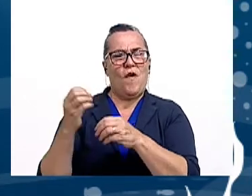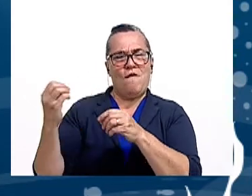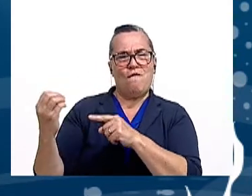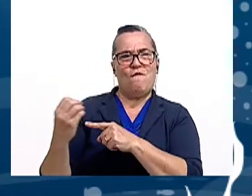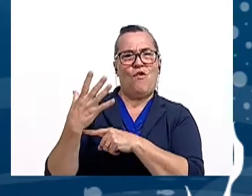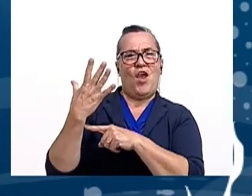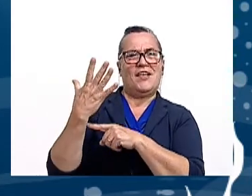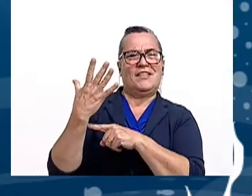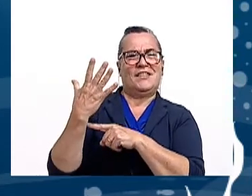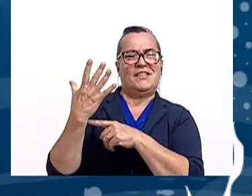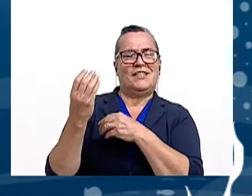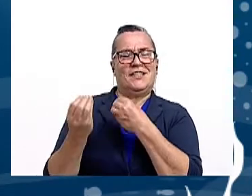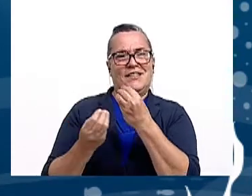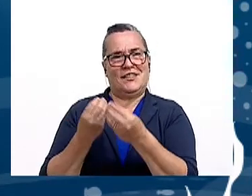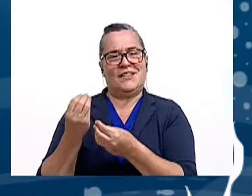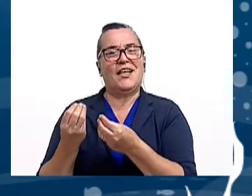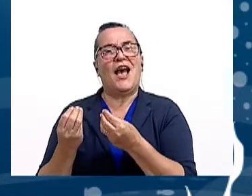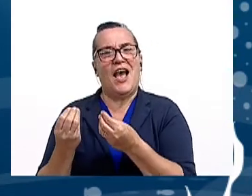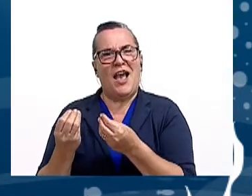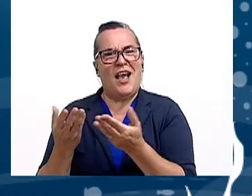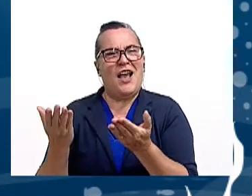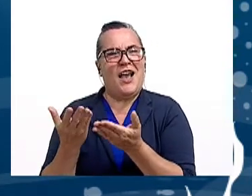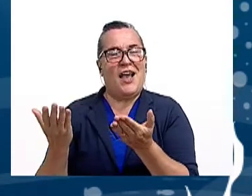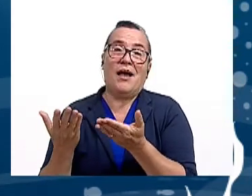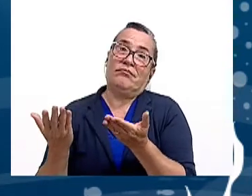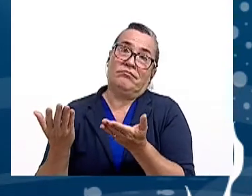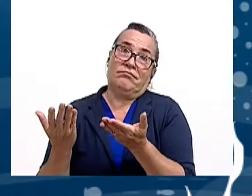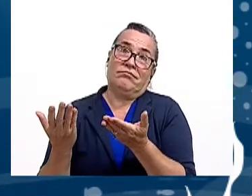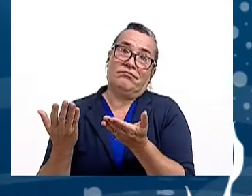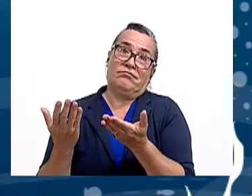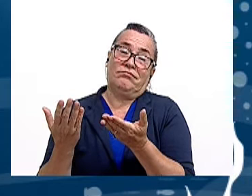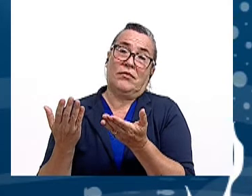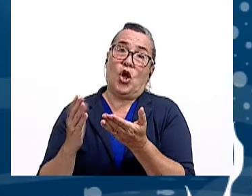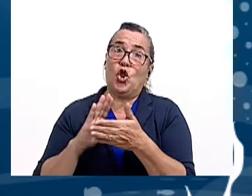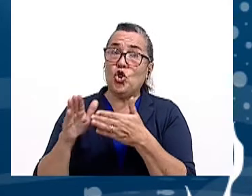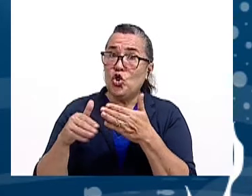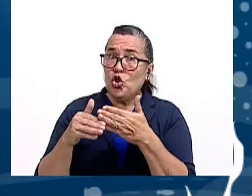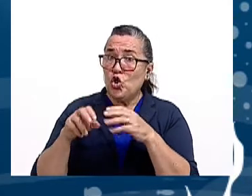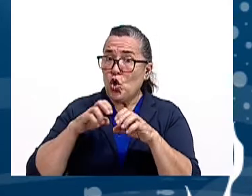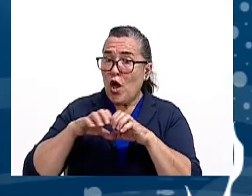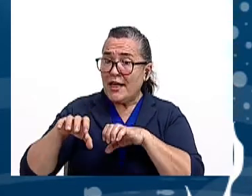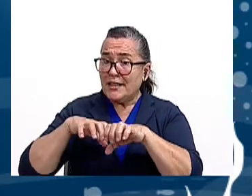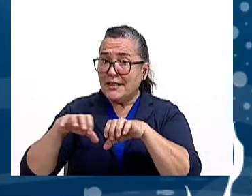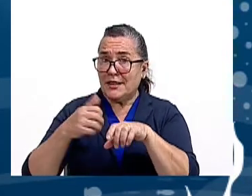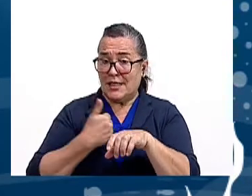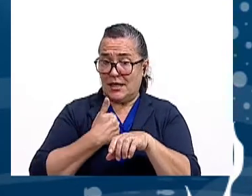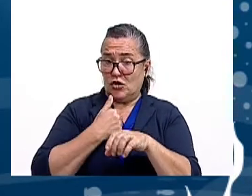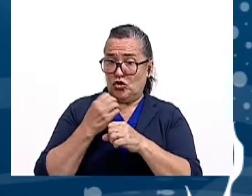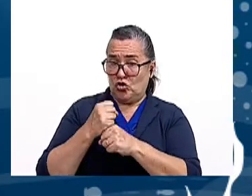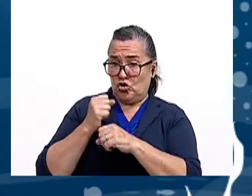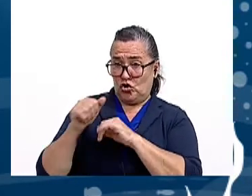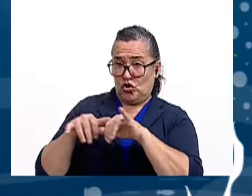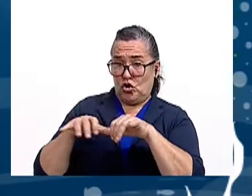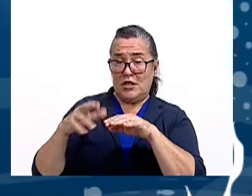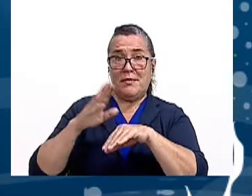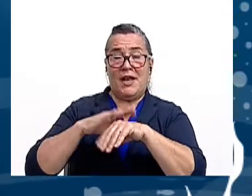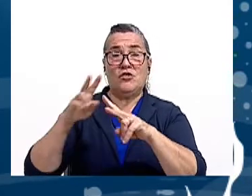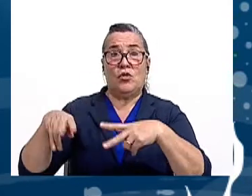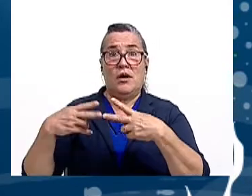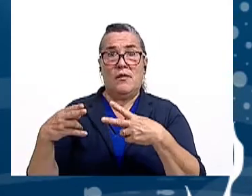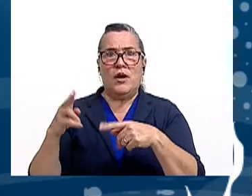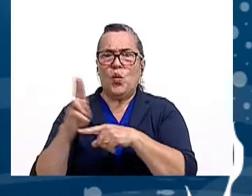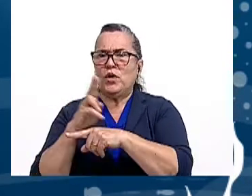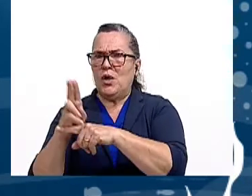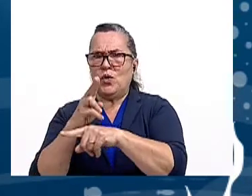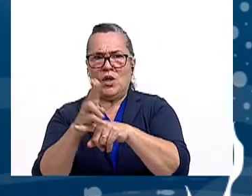influencia utilitarista. ¿Cómo? Bueno, pues a través de todas las acciones que él realizaba para sobrevivir.